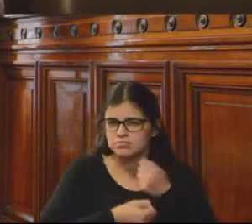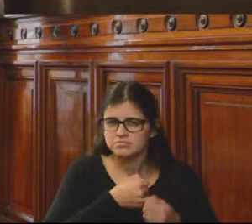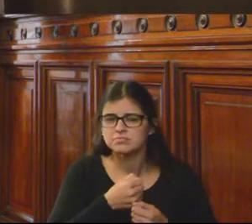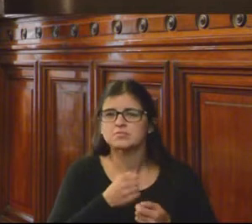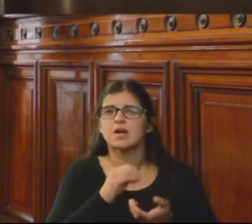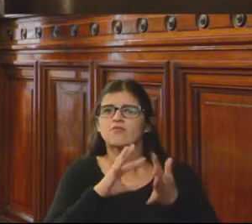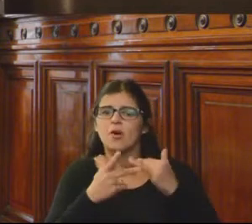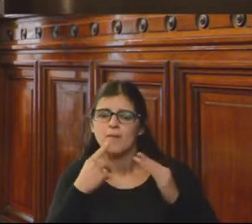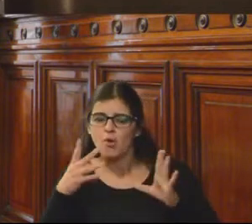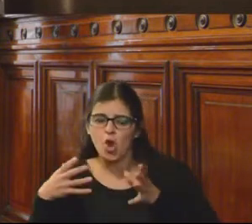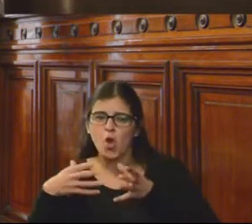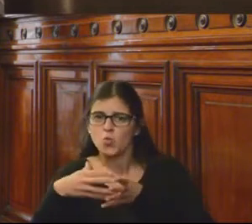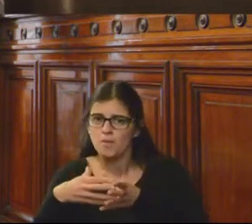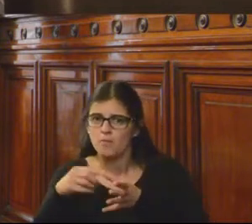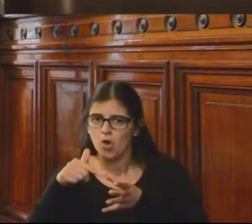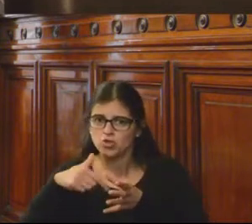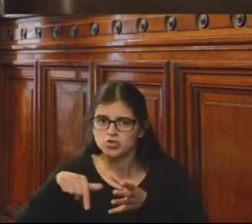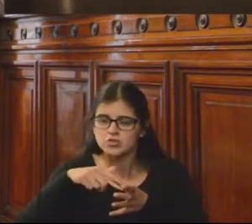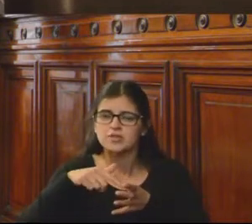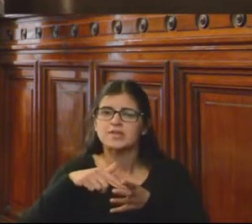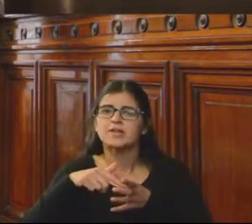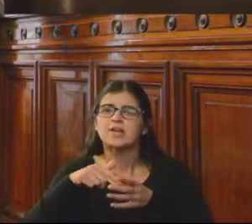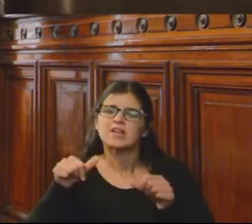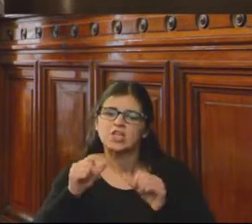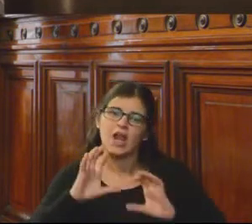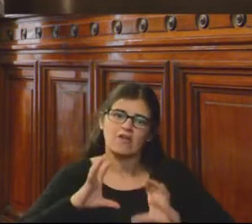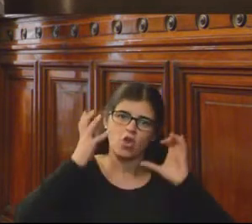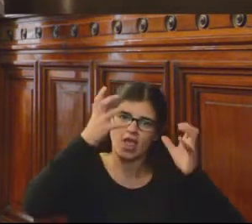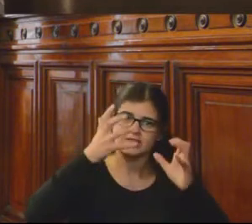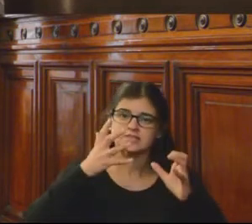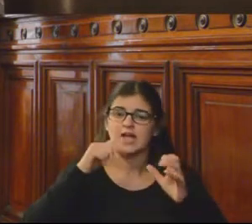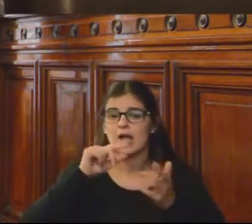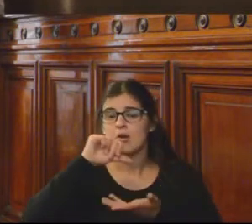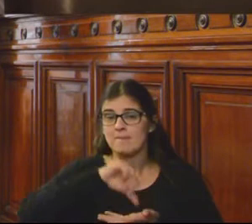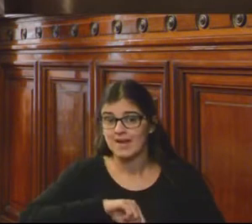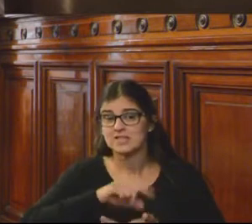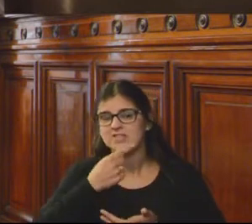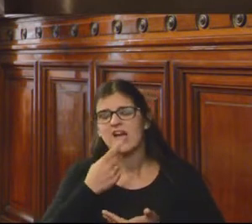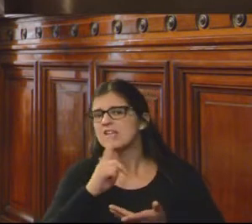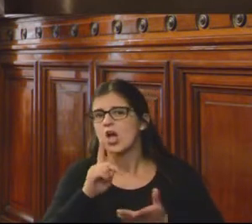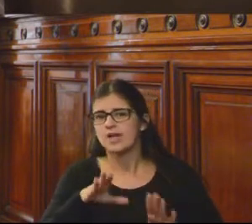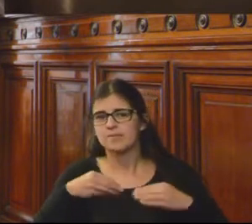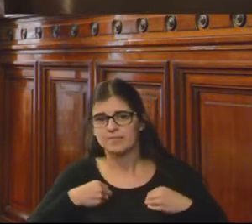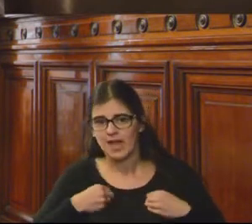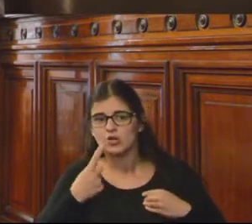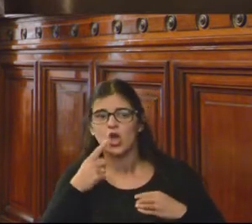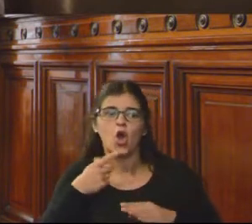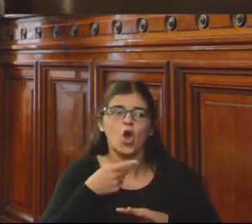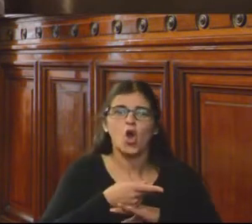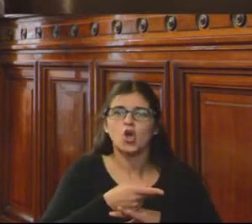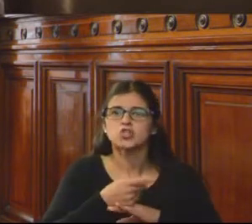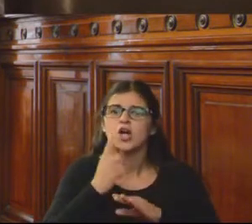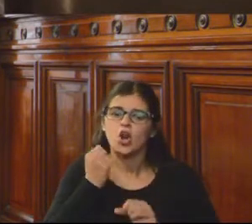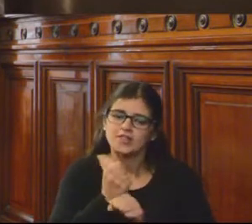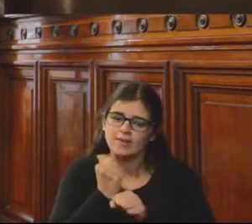por los grupos que generaron la violencia en nuestro país. Hay que rechazar la violencia contra los trabajadores de la comunicación